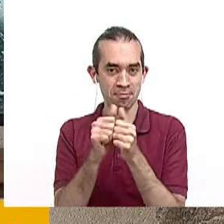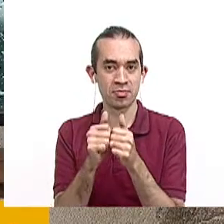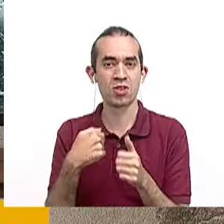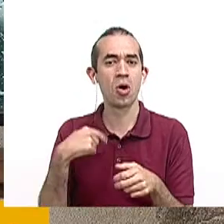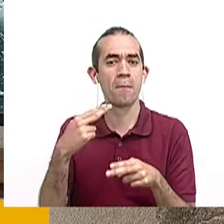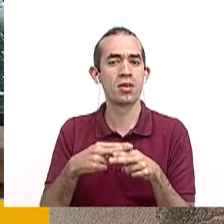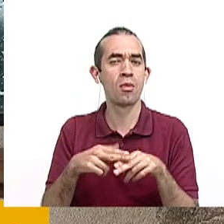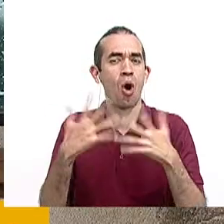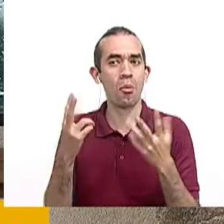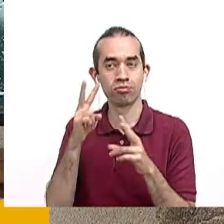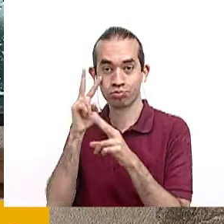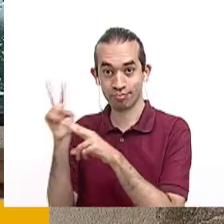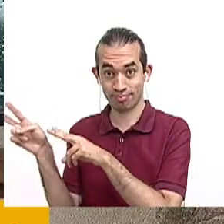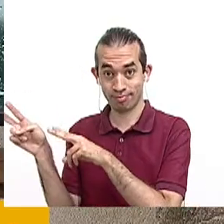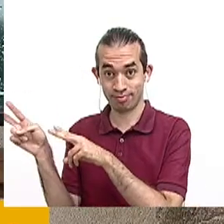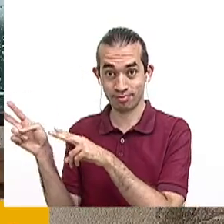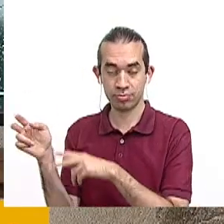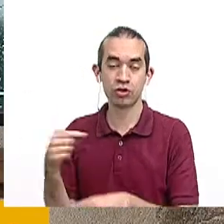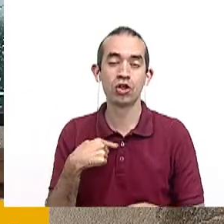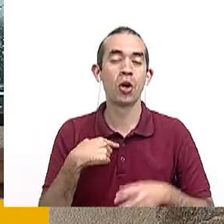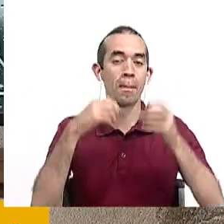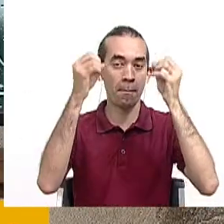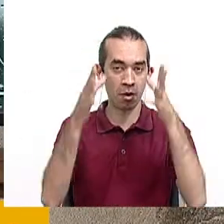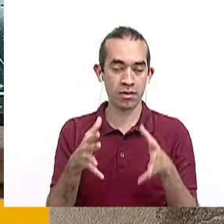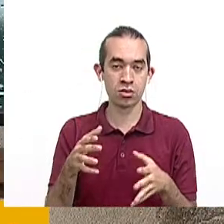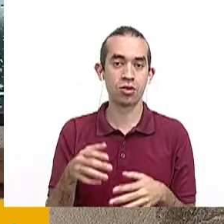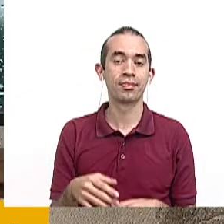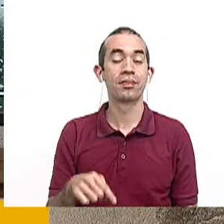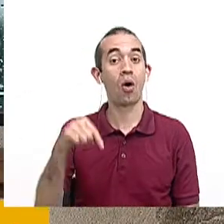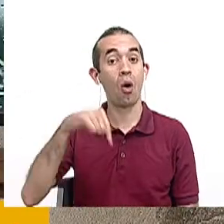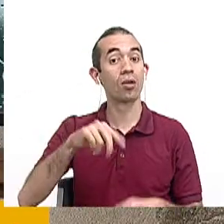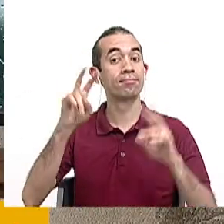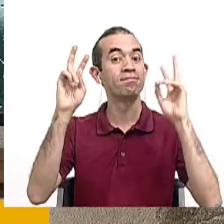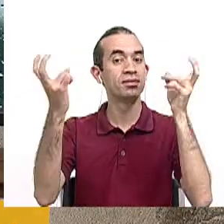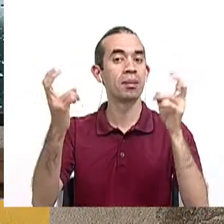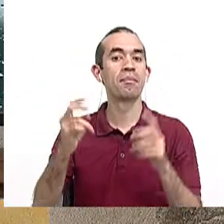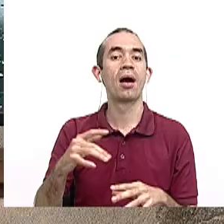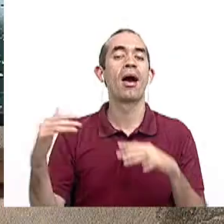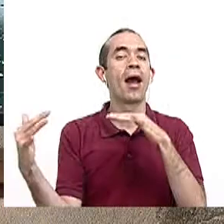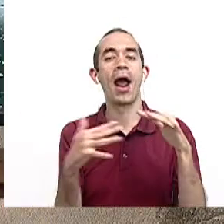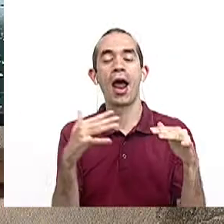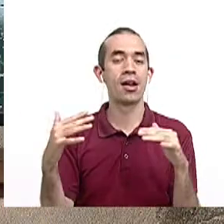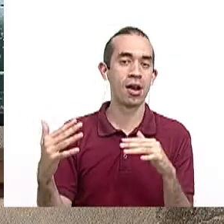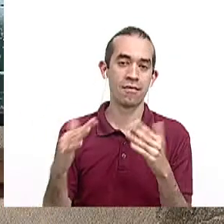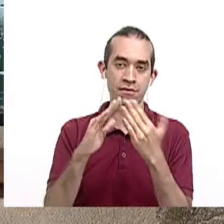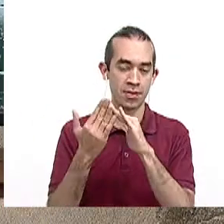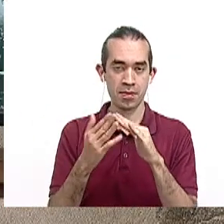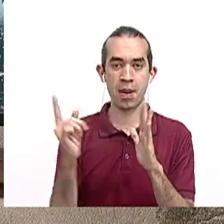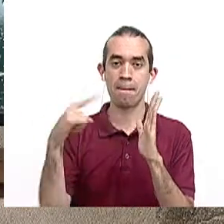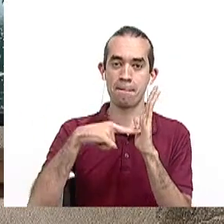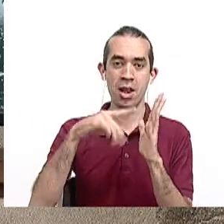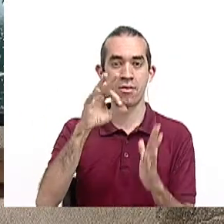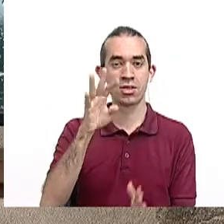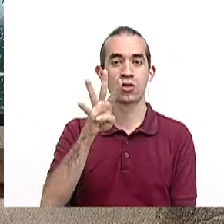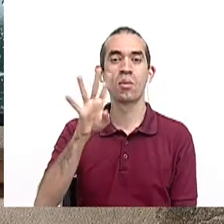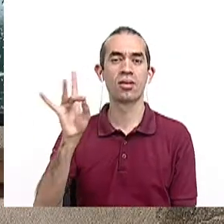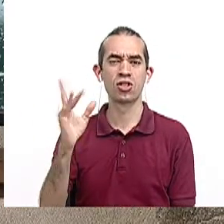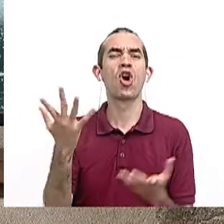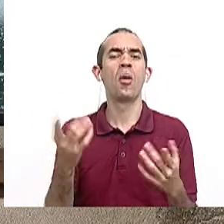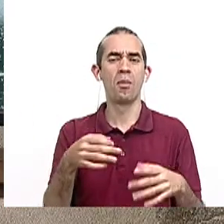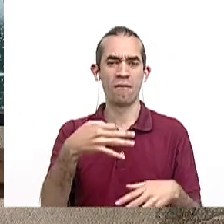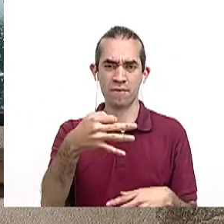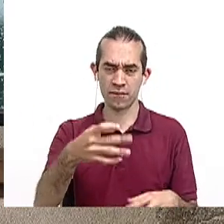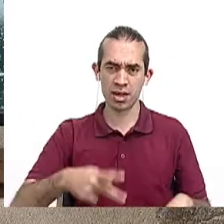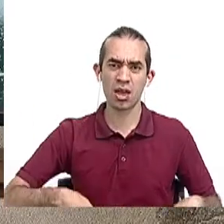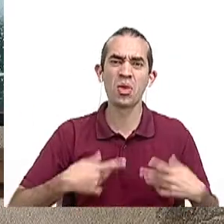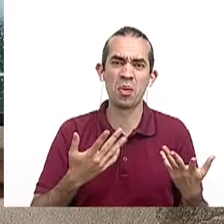Pablo Ramírez. Hoy vamos a hablar de la Guerra Civil del 48 y cómo afectó la vida cotidiana. Por cierto, Lu está en su